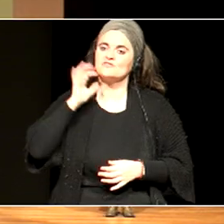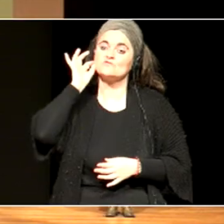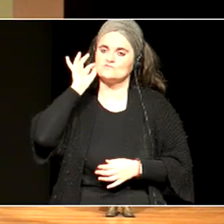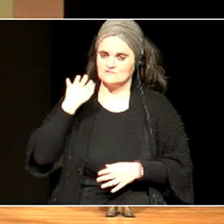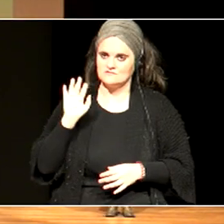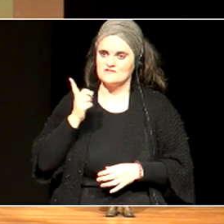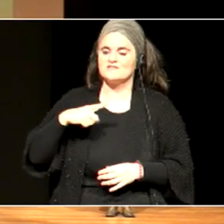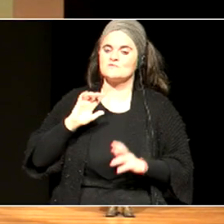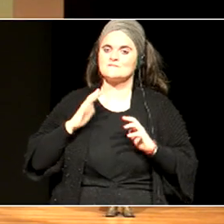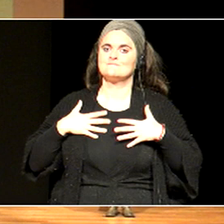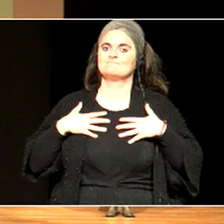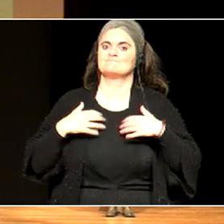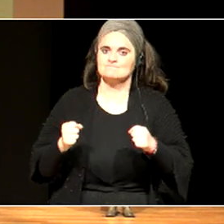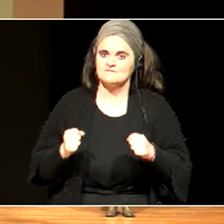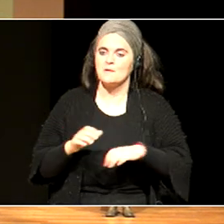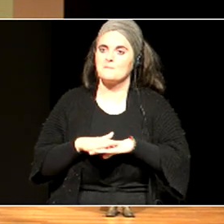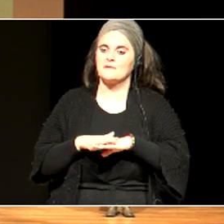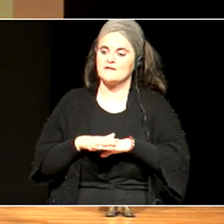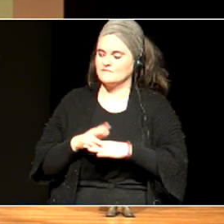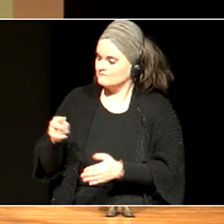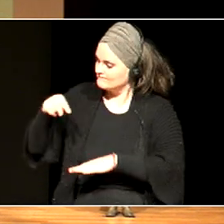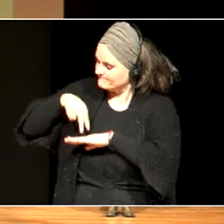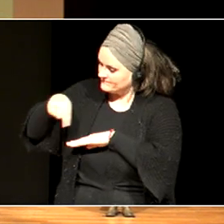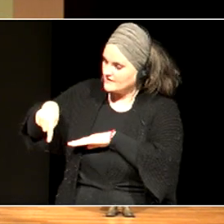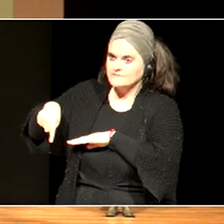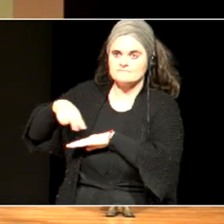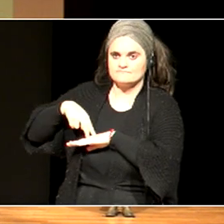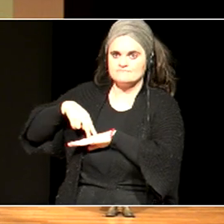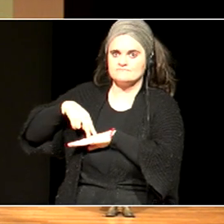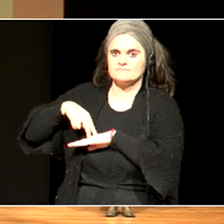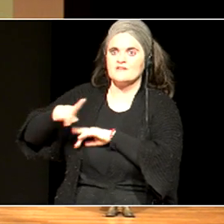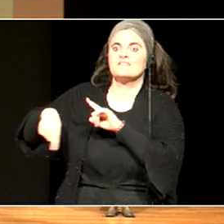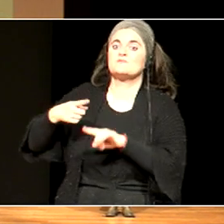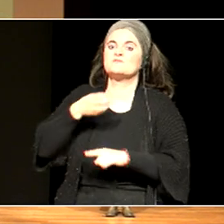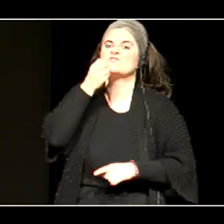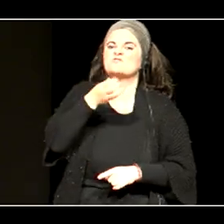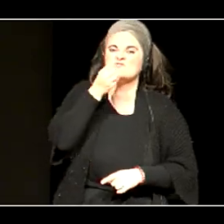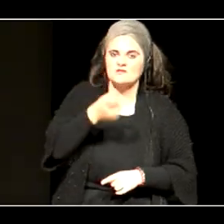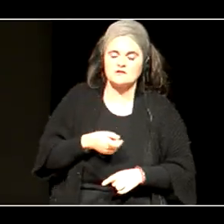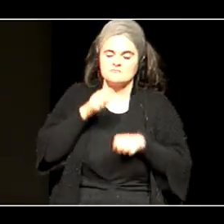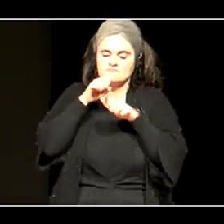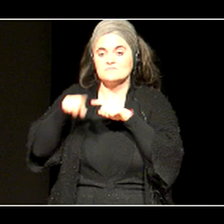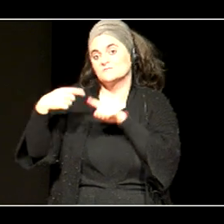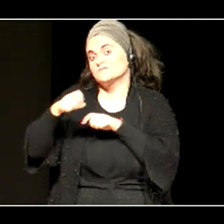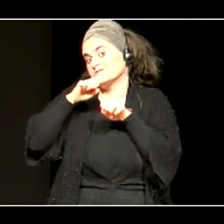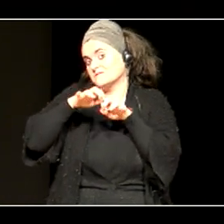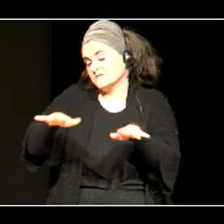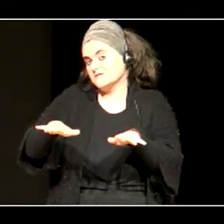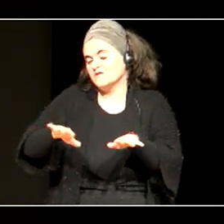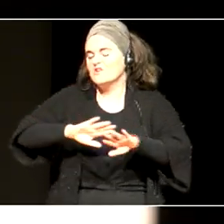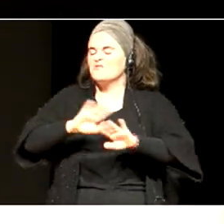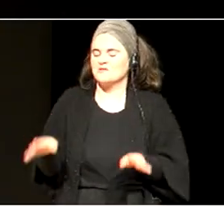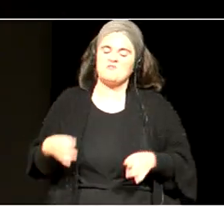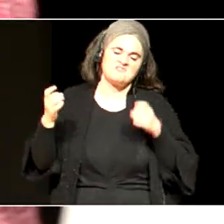y después atrevernos a subir a la tarima y después contarlo después transmitirlo y luego